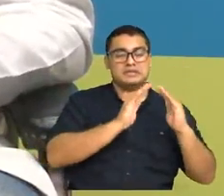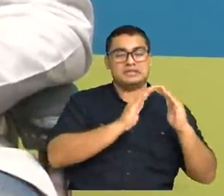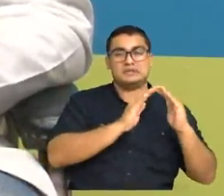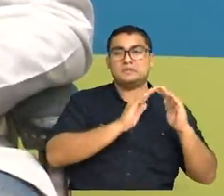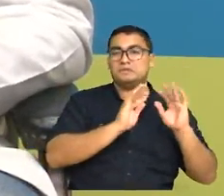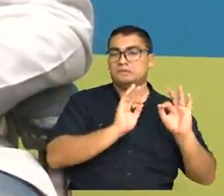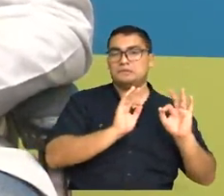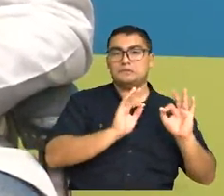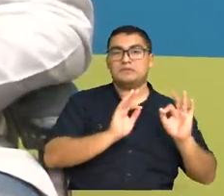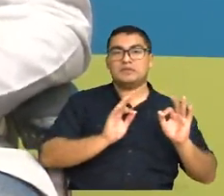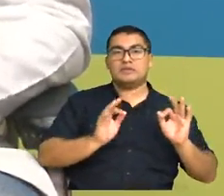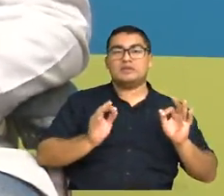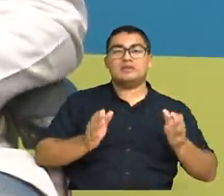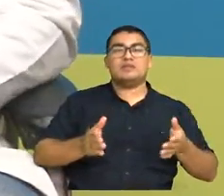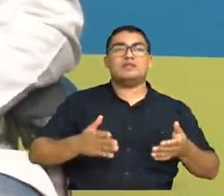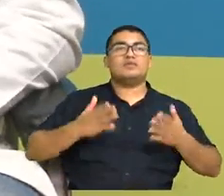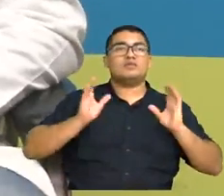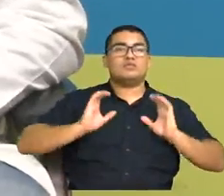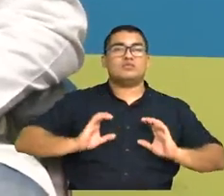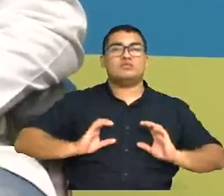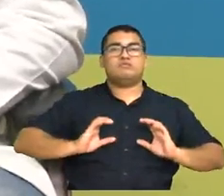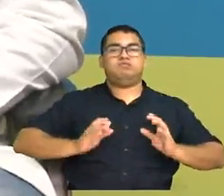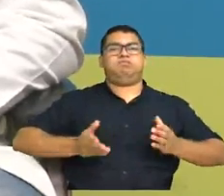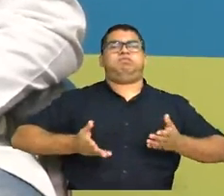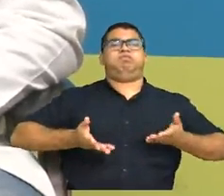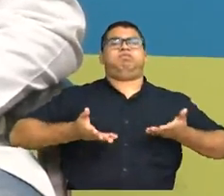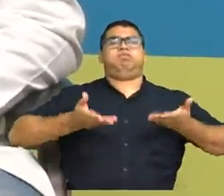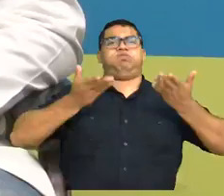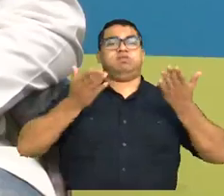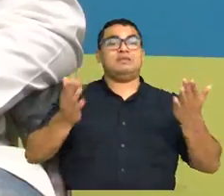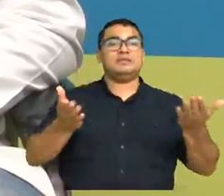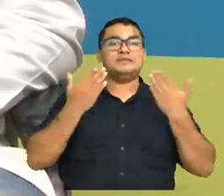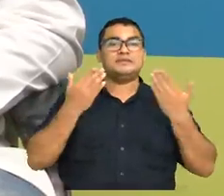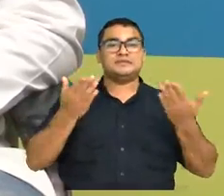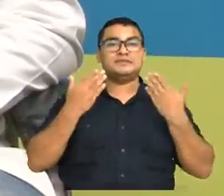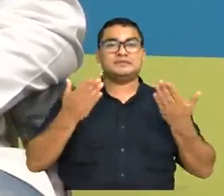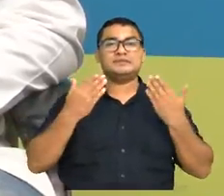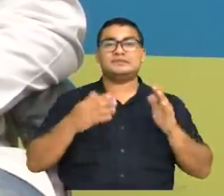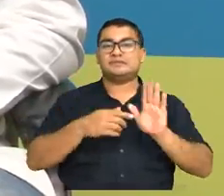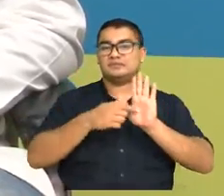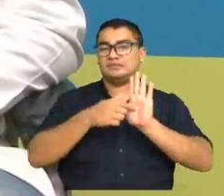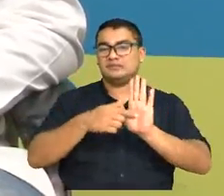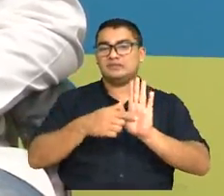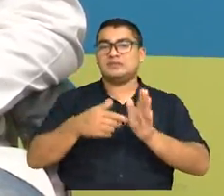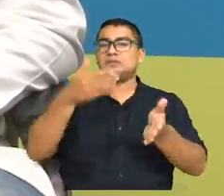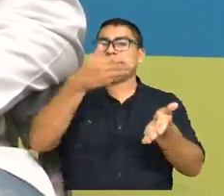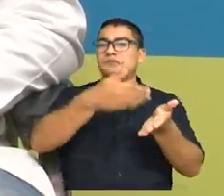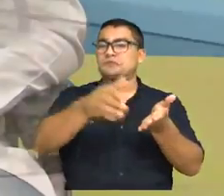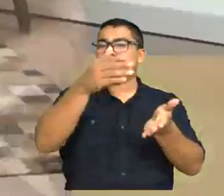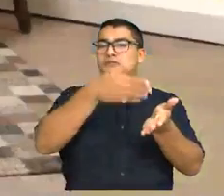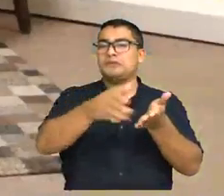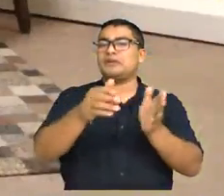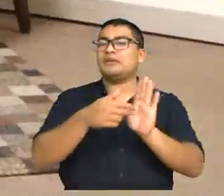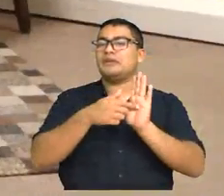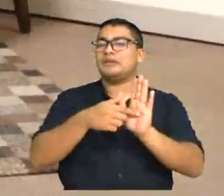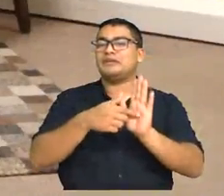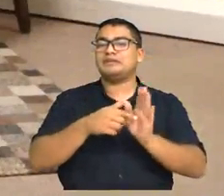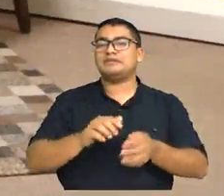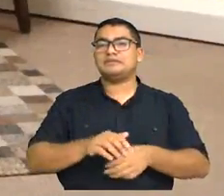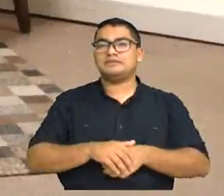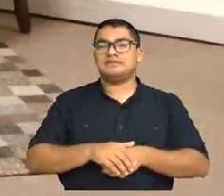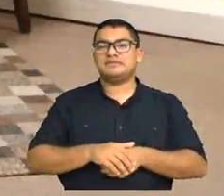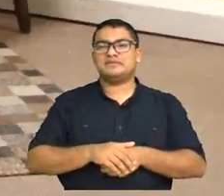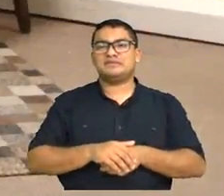temperatura corporal que se da el golpe de calor. Un ejemplo muy tangible, por ejemplo, es cuando